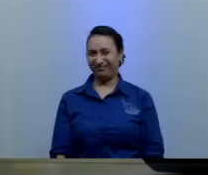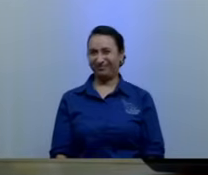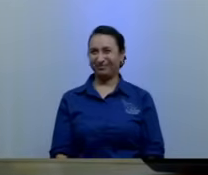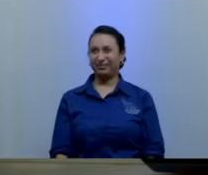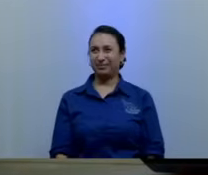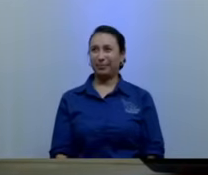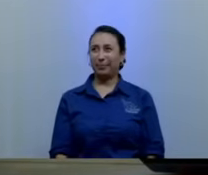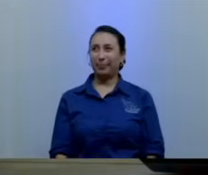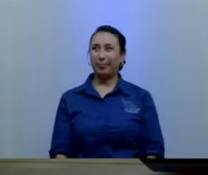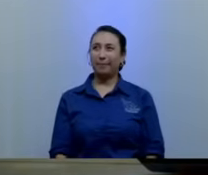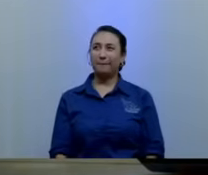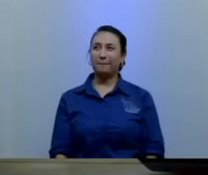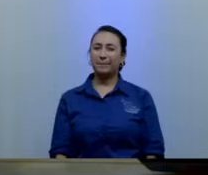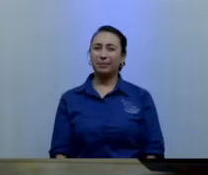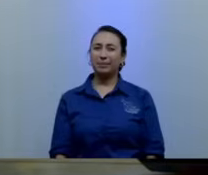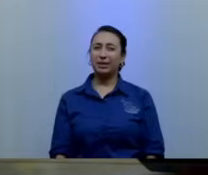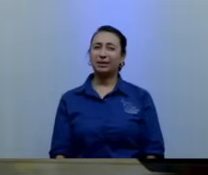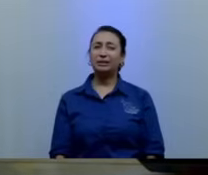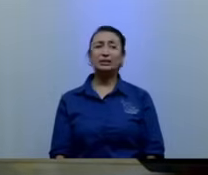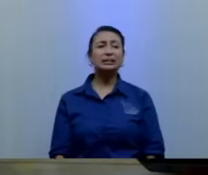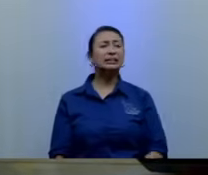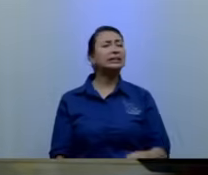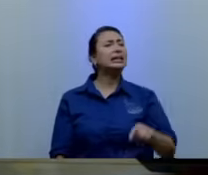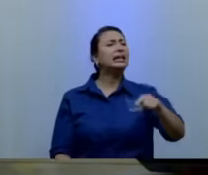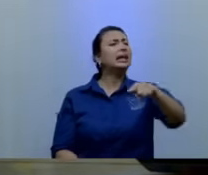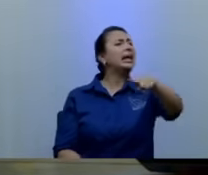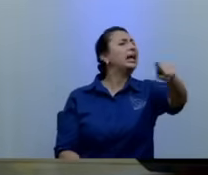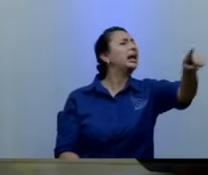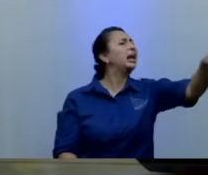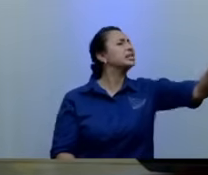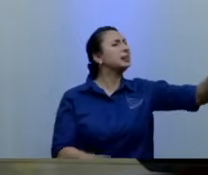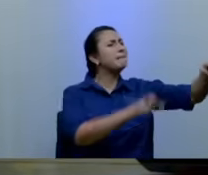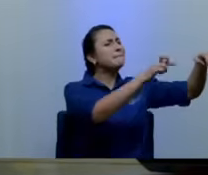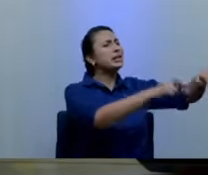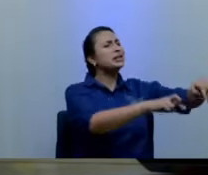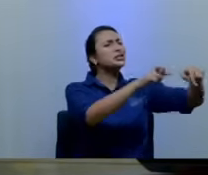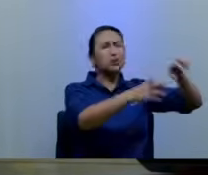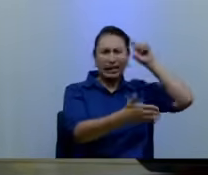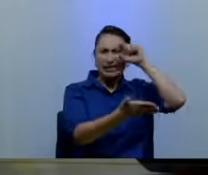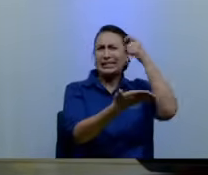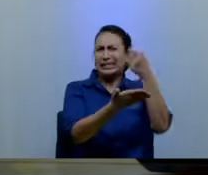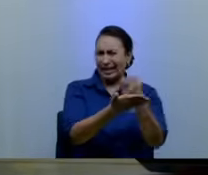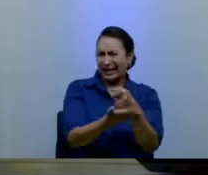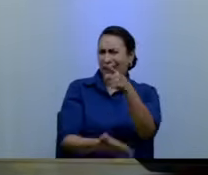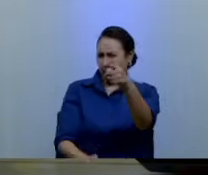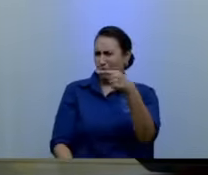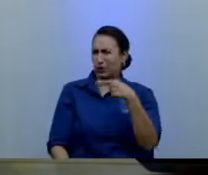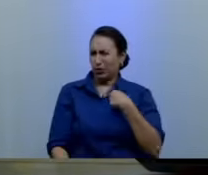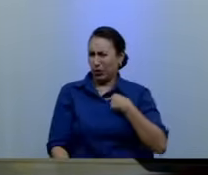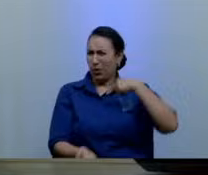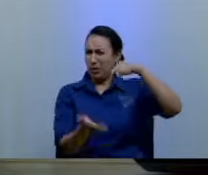¿Será que la gente cree que somos sal de la tierra? ¿Ah? ¿Y por qué?